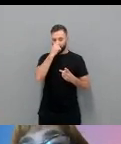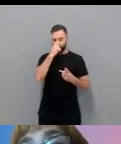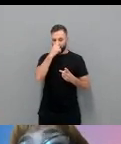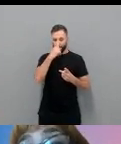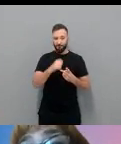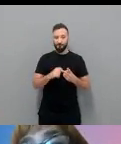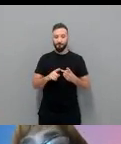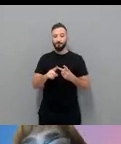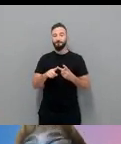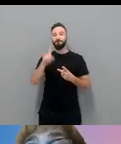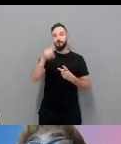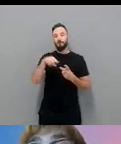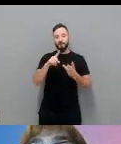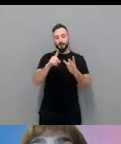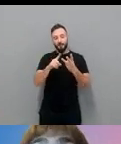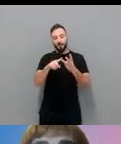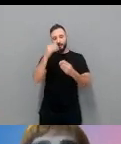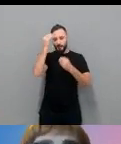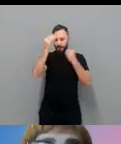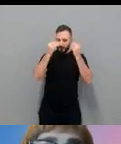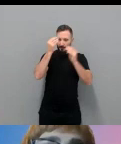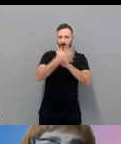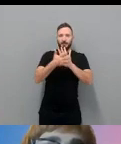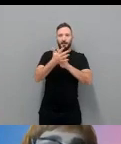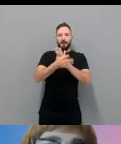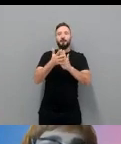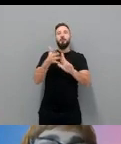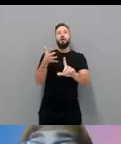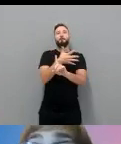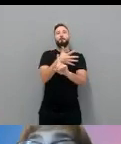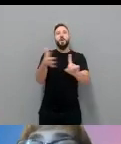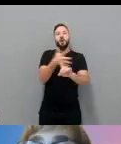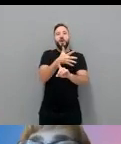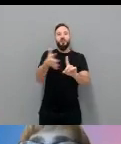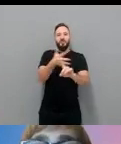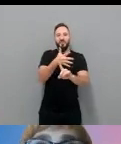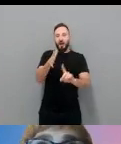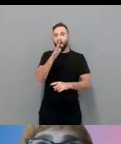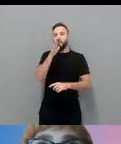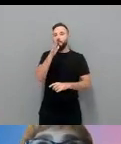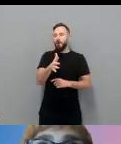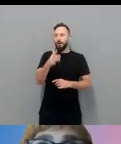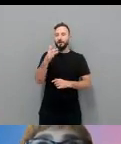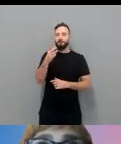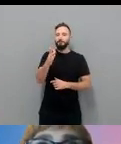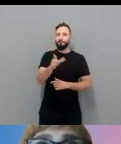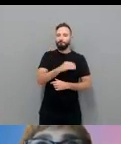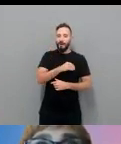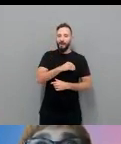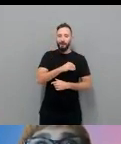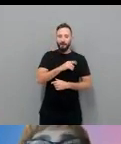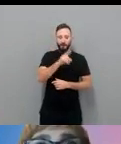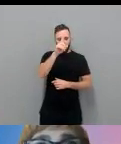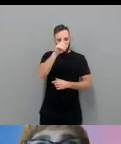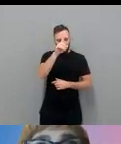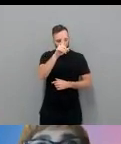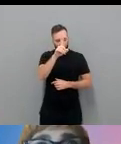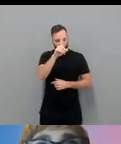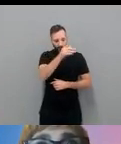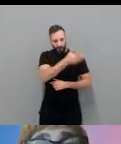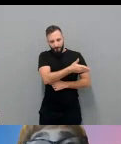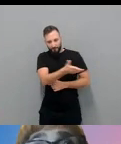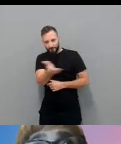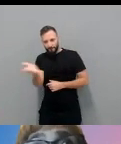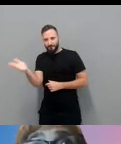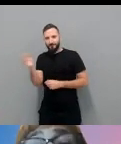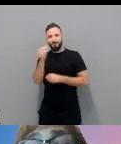hacer reflexiones en torno a la violencia, porque desgraciadamente también el hecho de